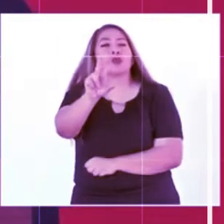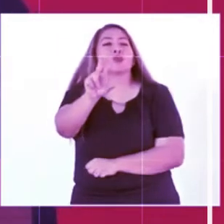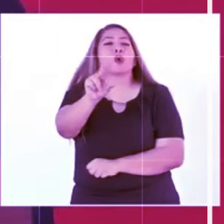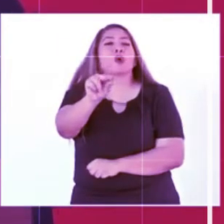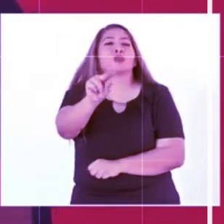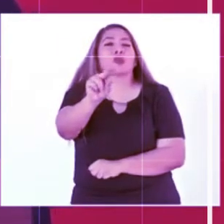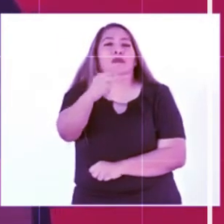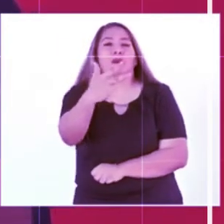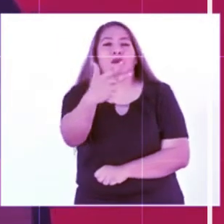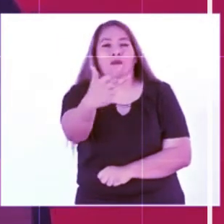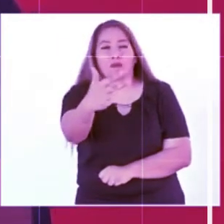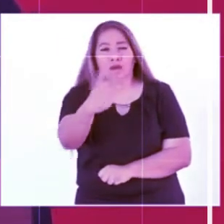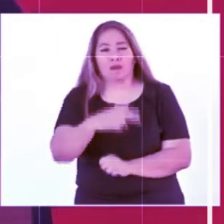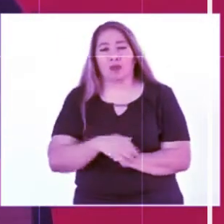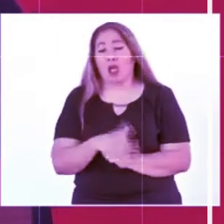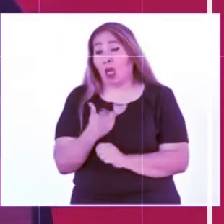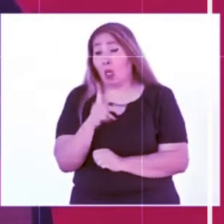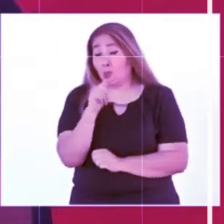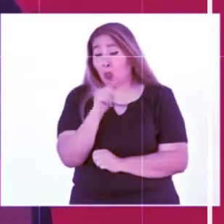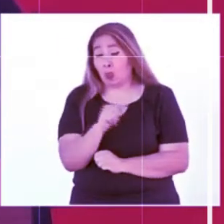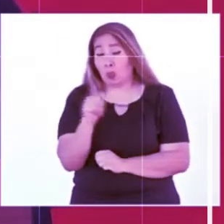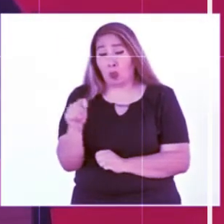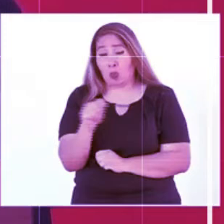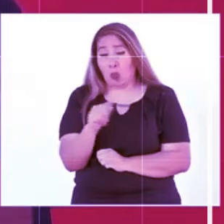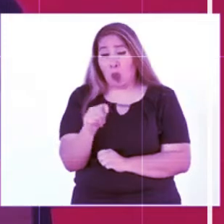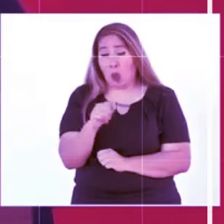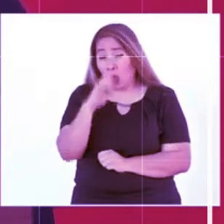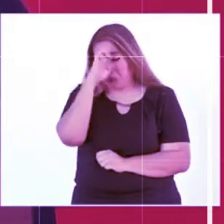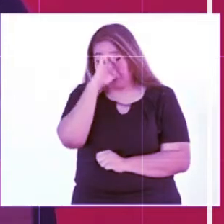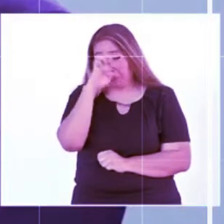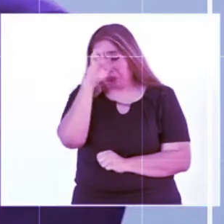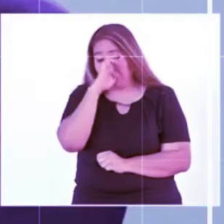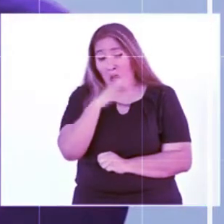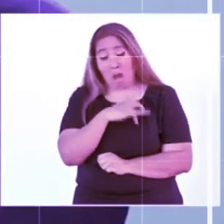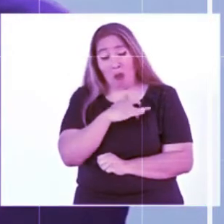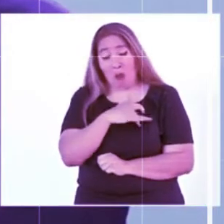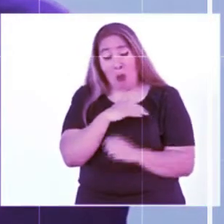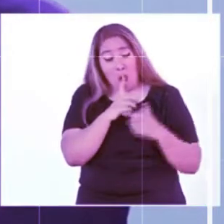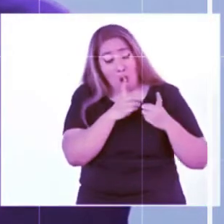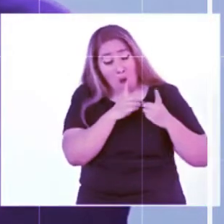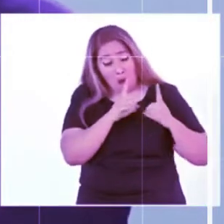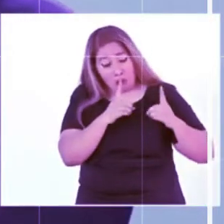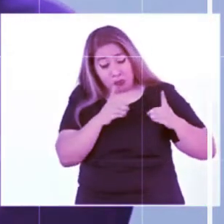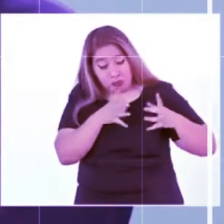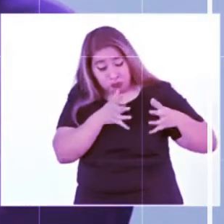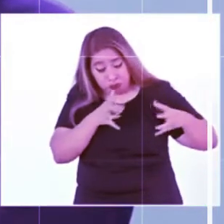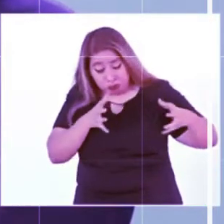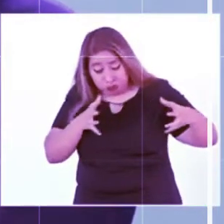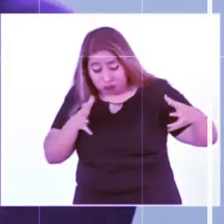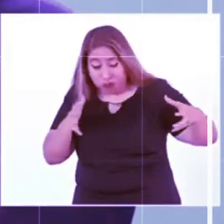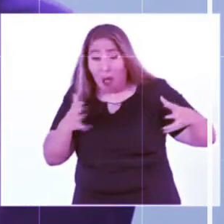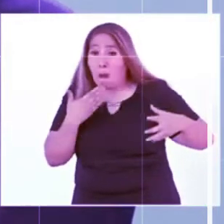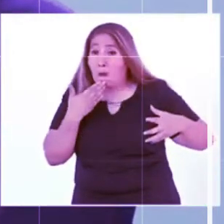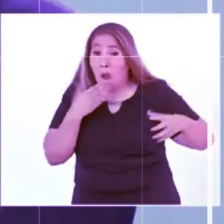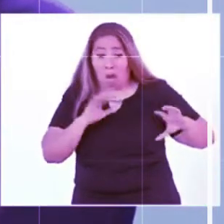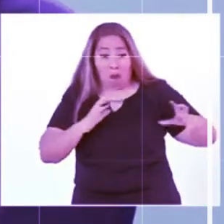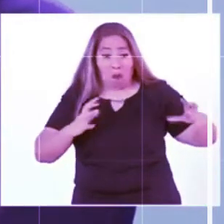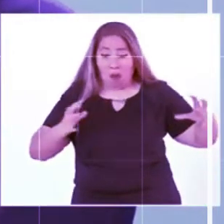1888, Torreón experimentó un desarrollo rápido y